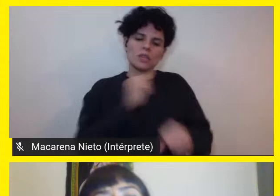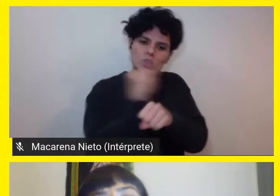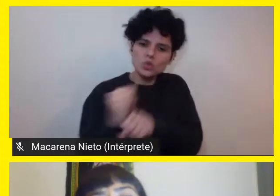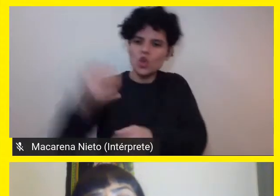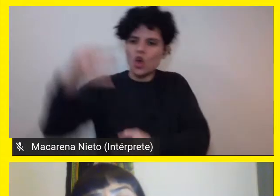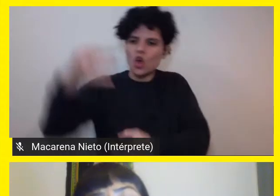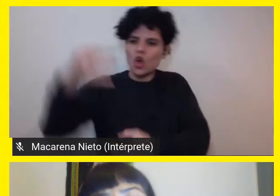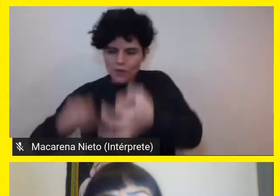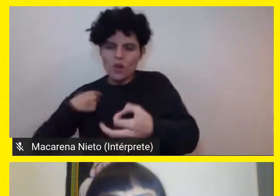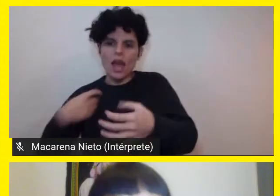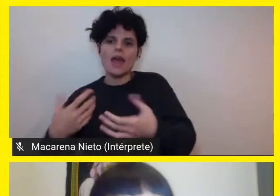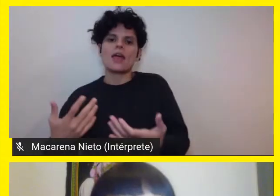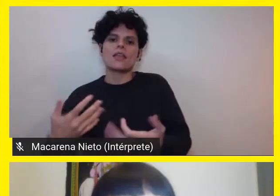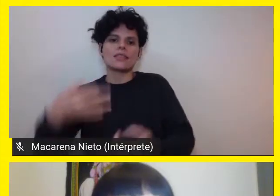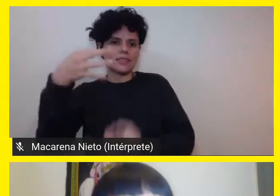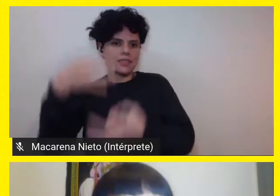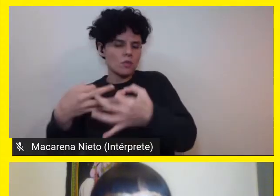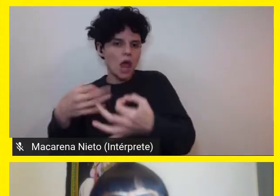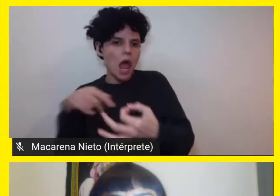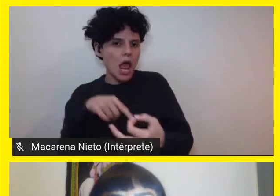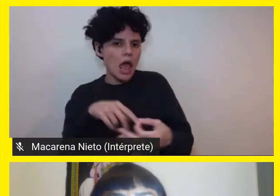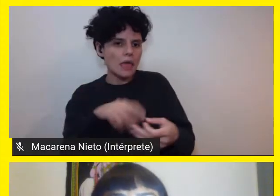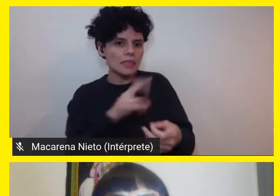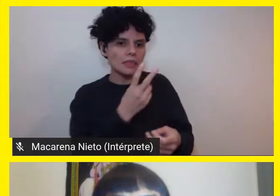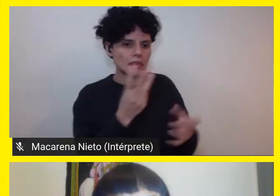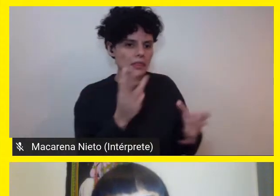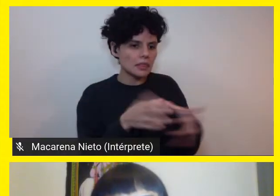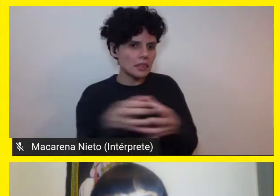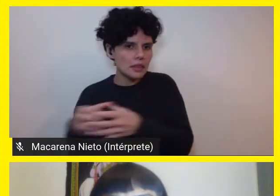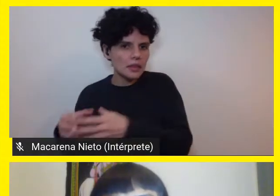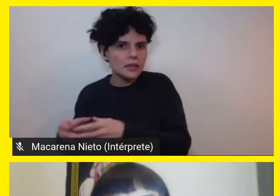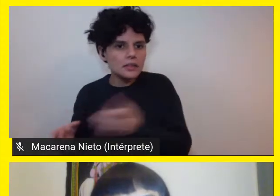de justicia, están una vez más se siente que están